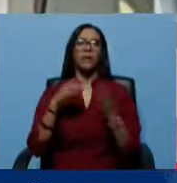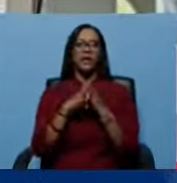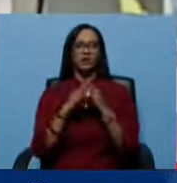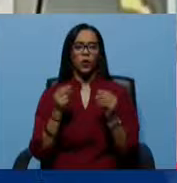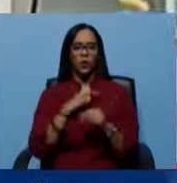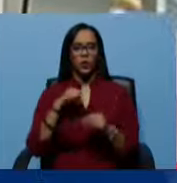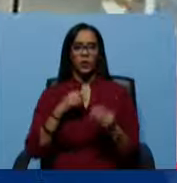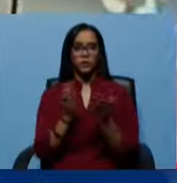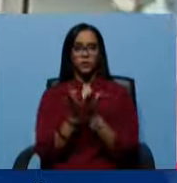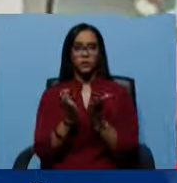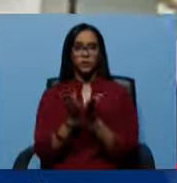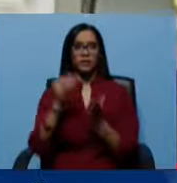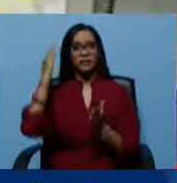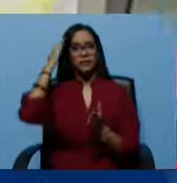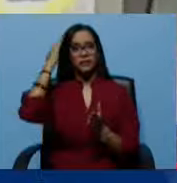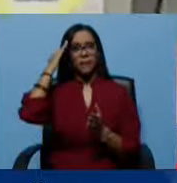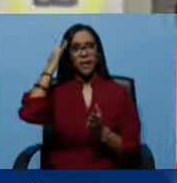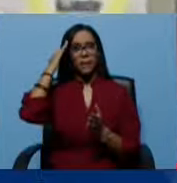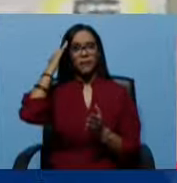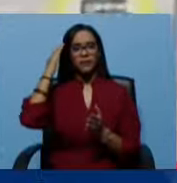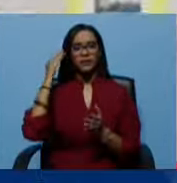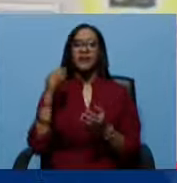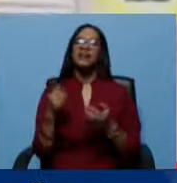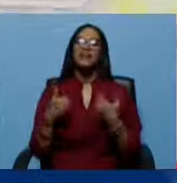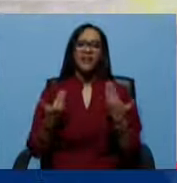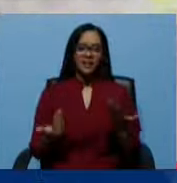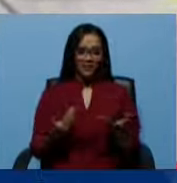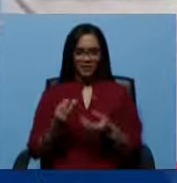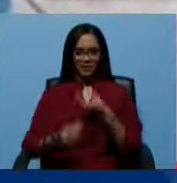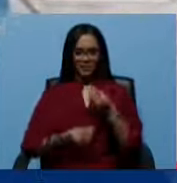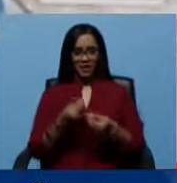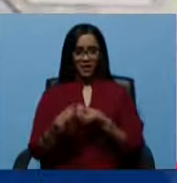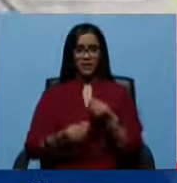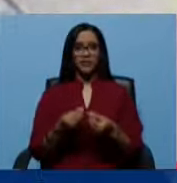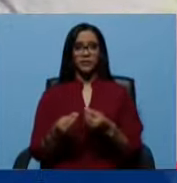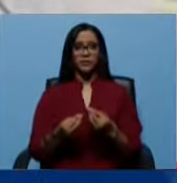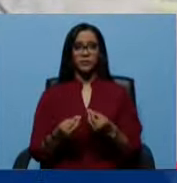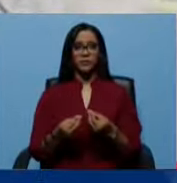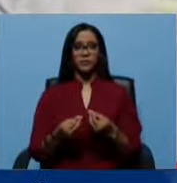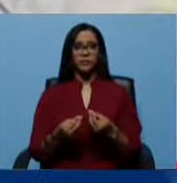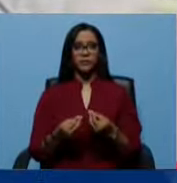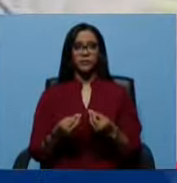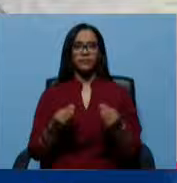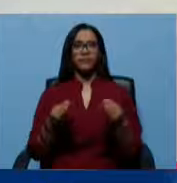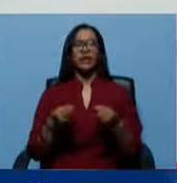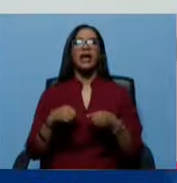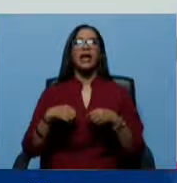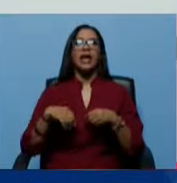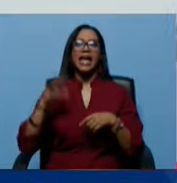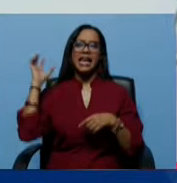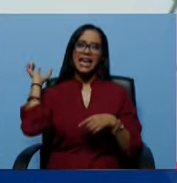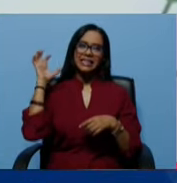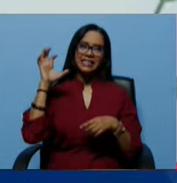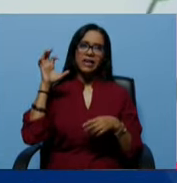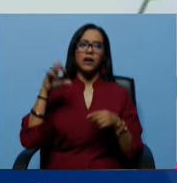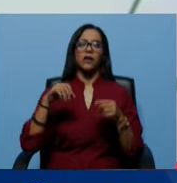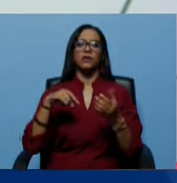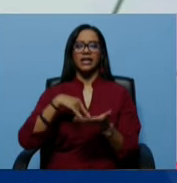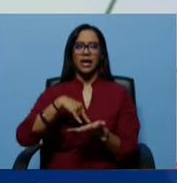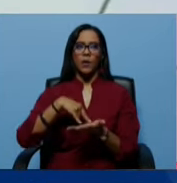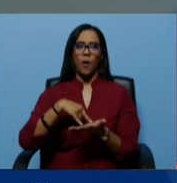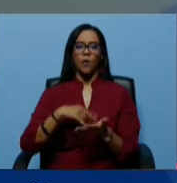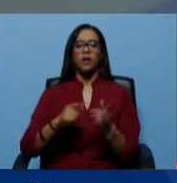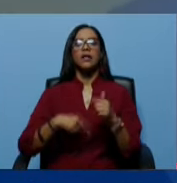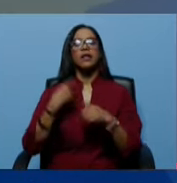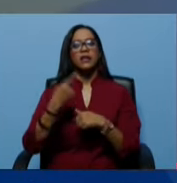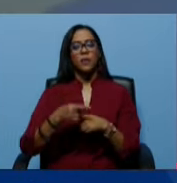nuestros estudiantes sepan de qué está compuesto el territorio, la tierra del Estado de Carabobo. Después